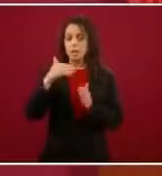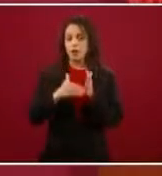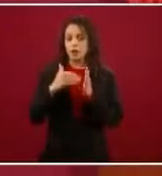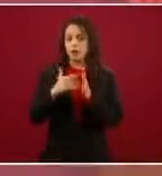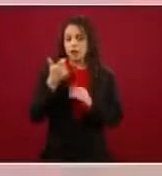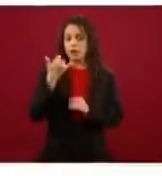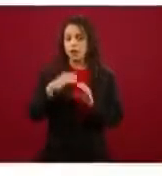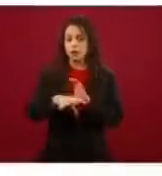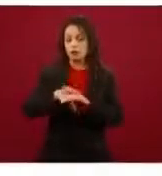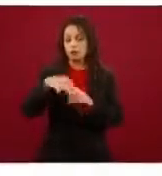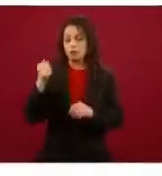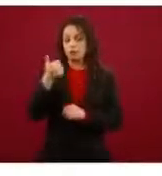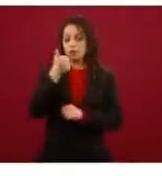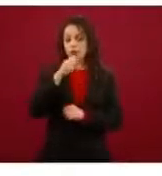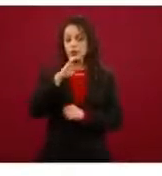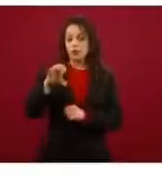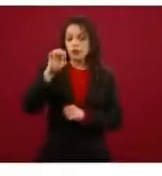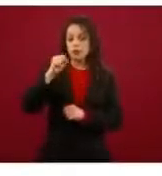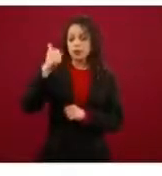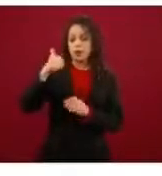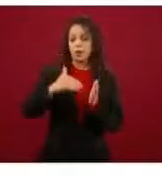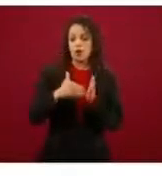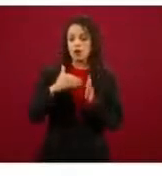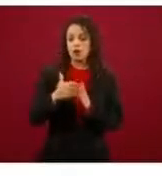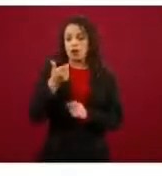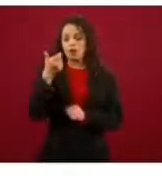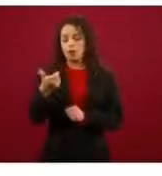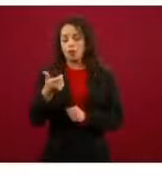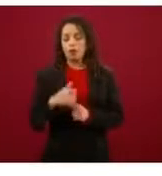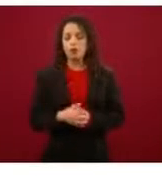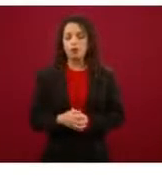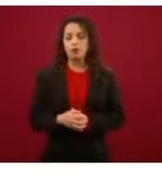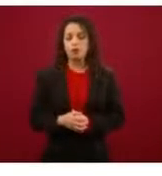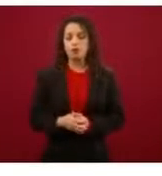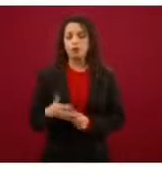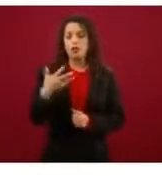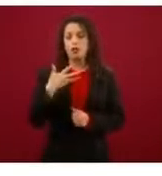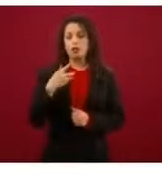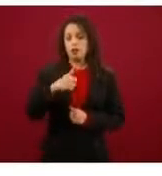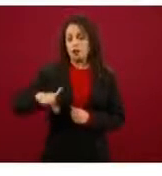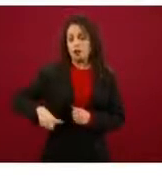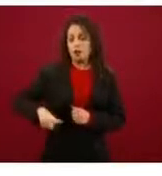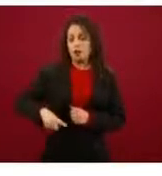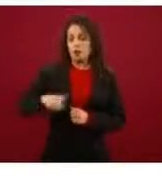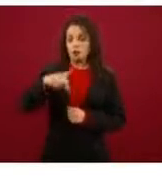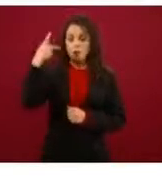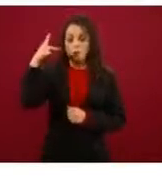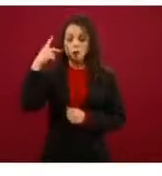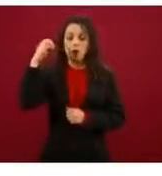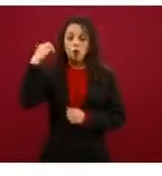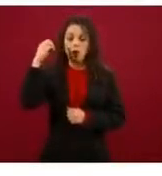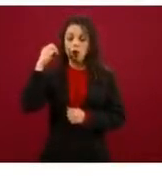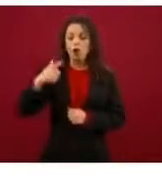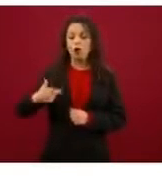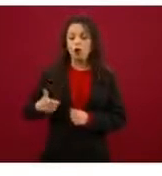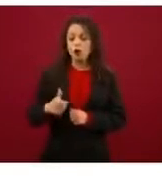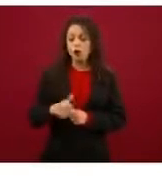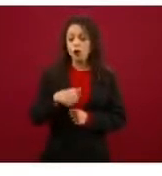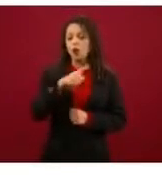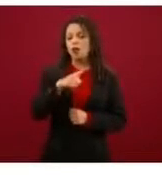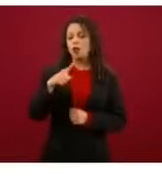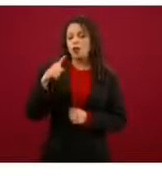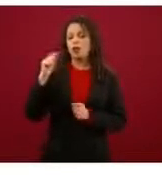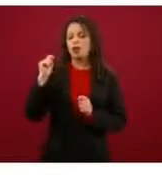por 666 millones de pesos. Hay aportaciones de los gobiernos en Puebla, Oaxaca, Guanajuato, Tamaulipas e Hidalgo